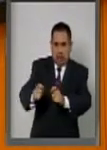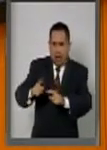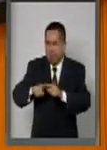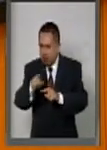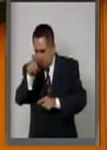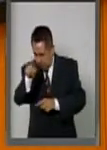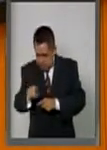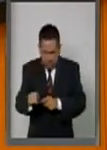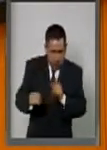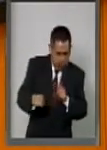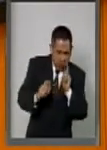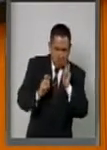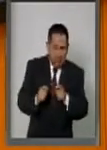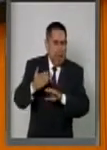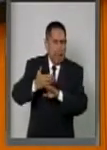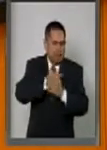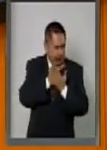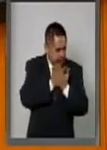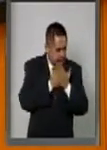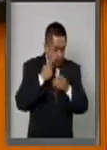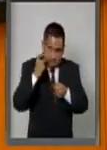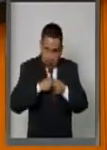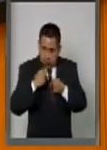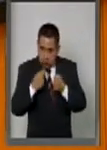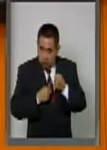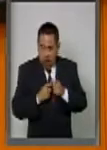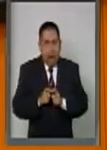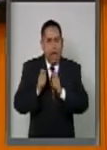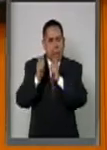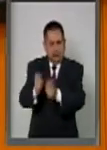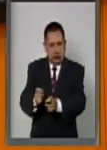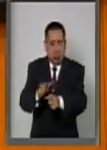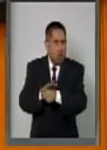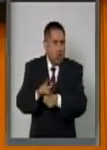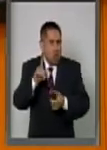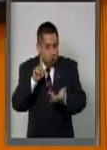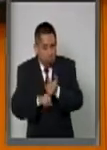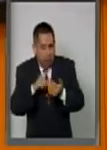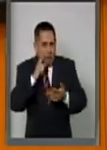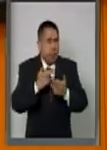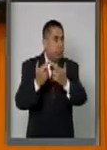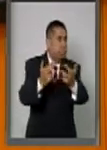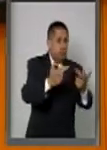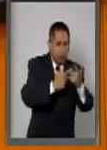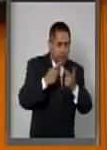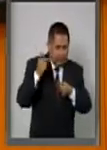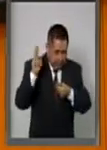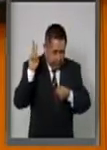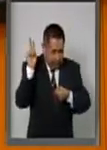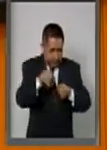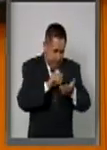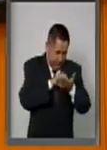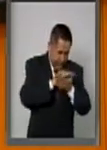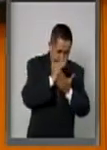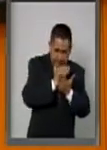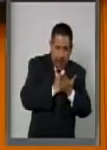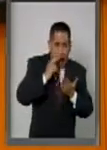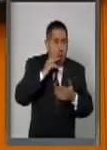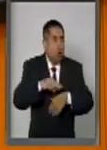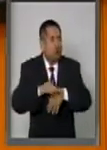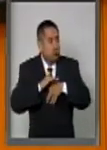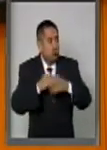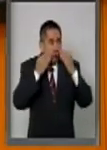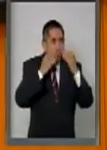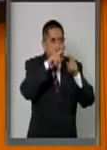beneficiario es quien fue censado y que los daños corresponden al folio que se identificó al pie en la ubicación